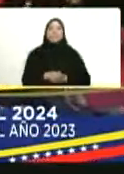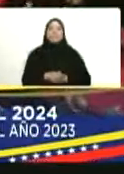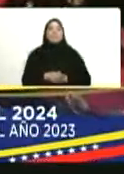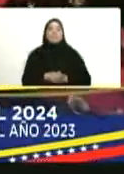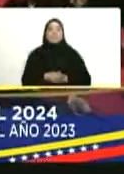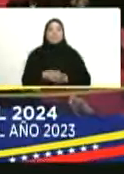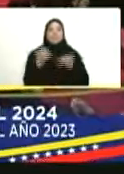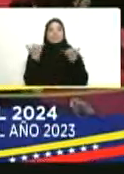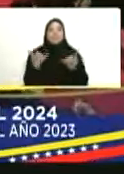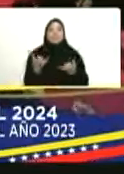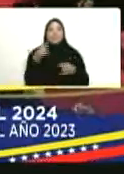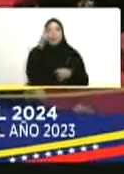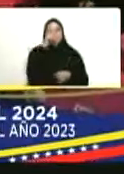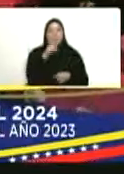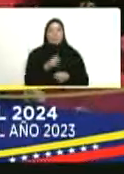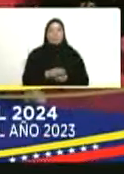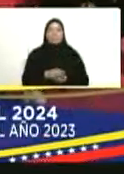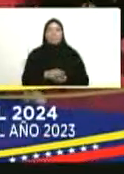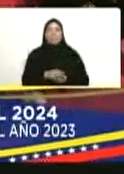Por ahora de este año,